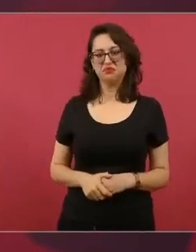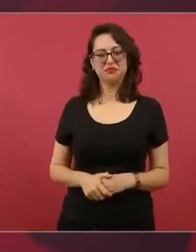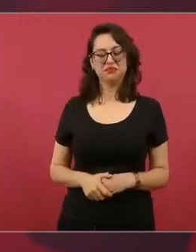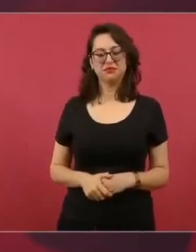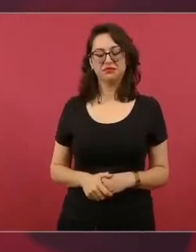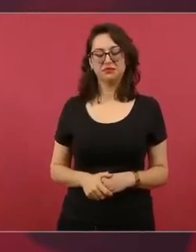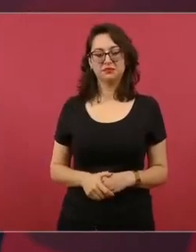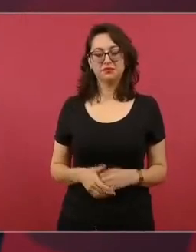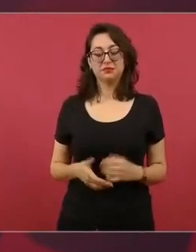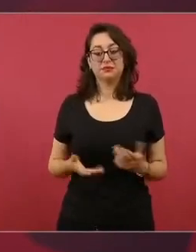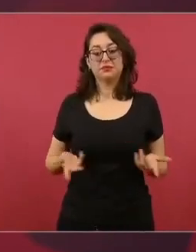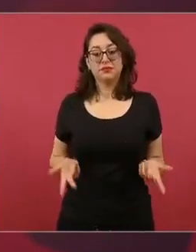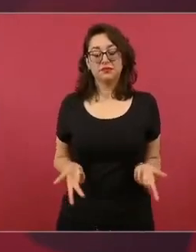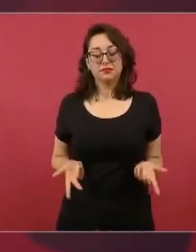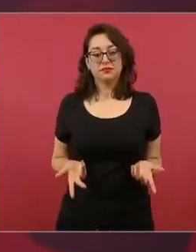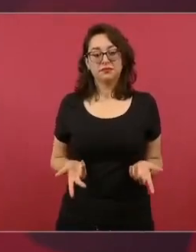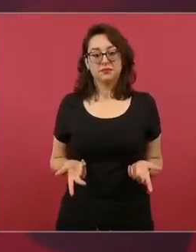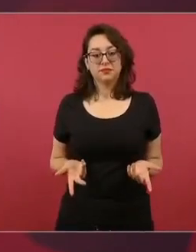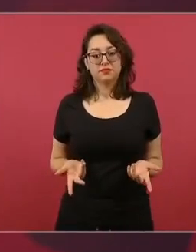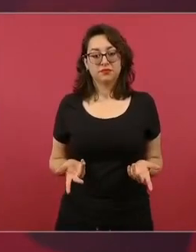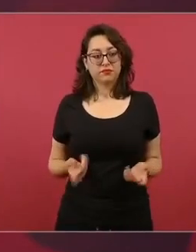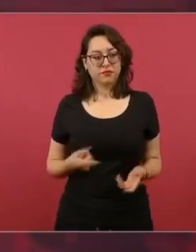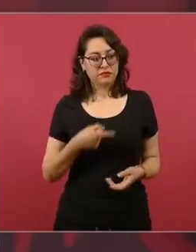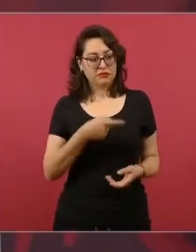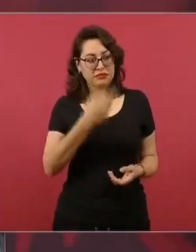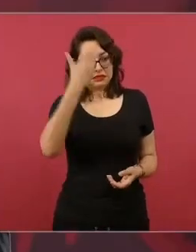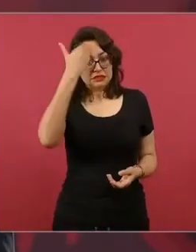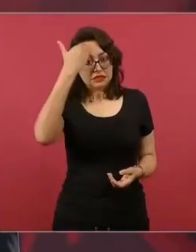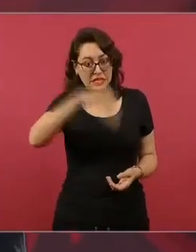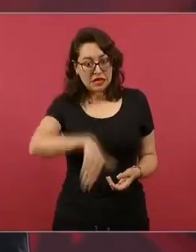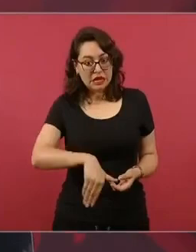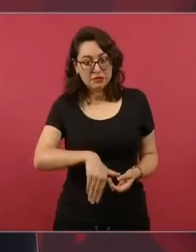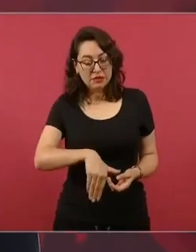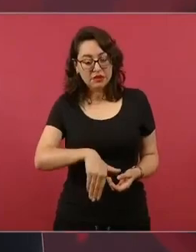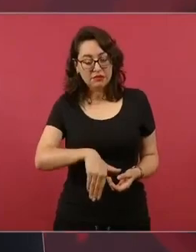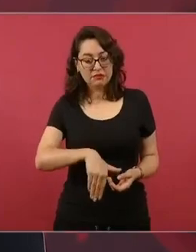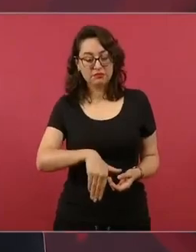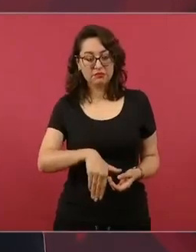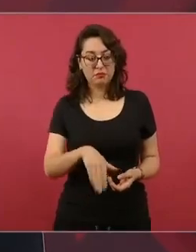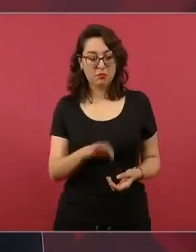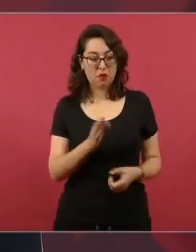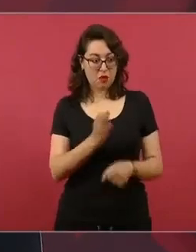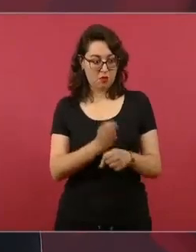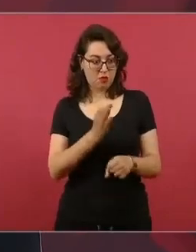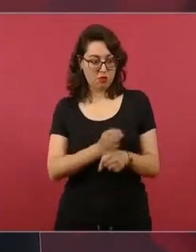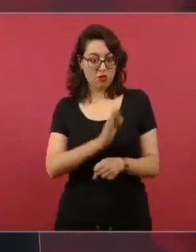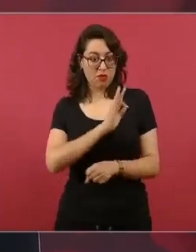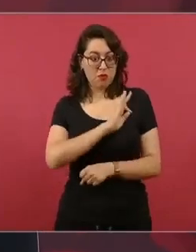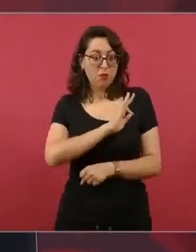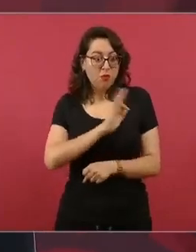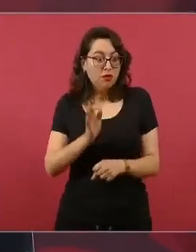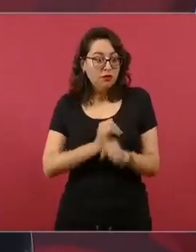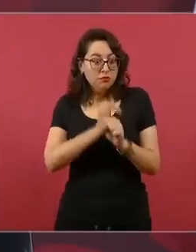por saber, a lo mejor ahora